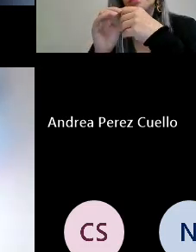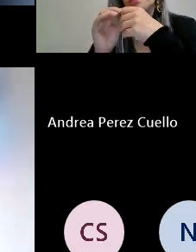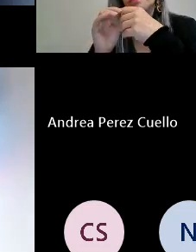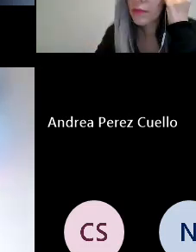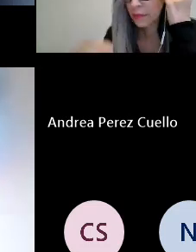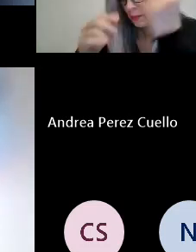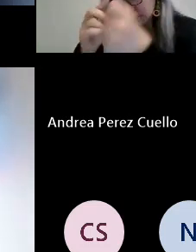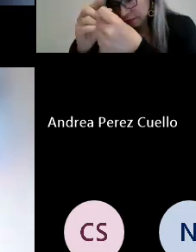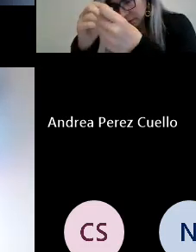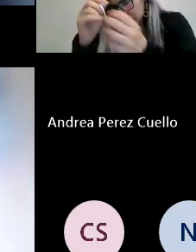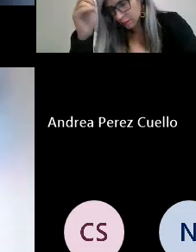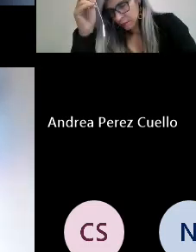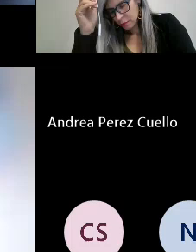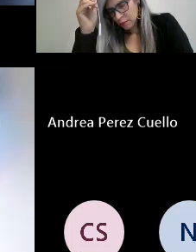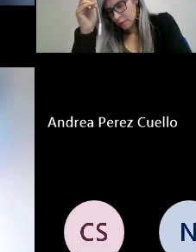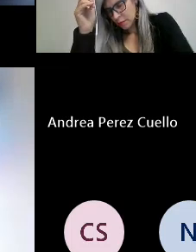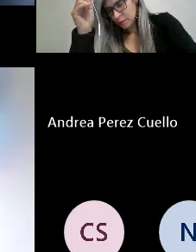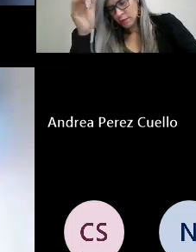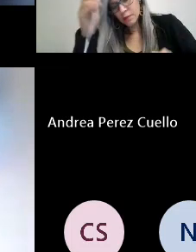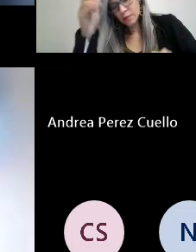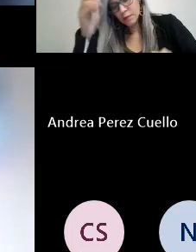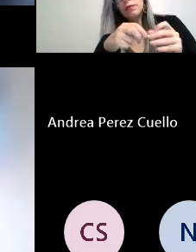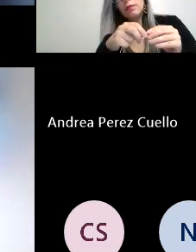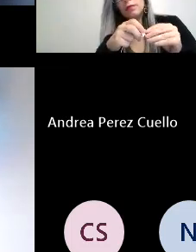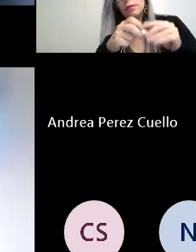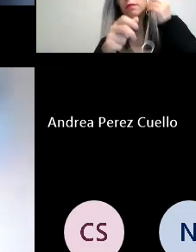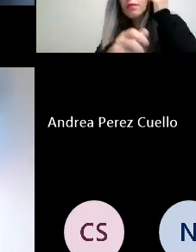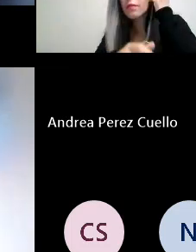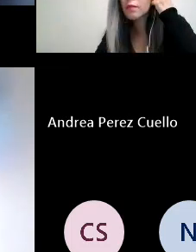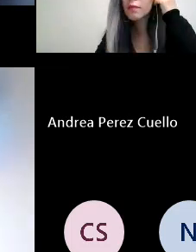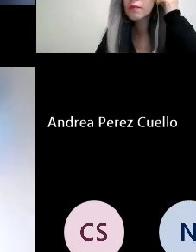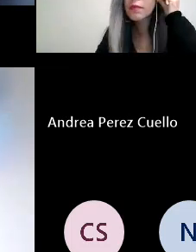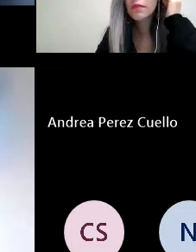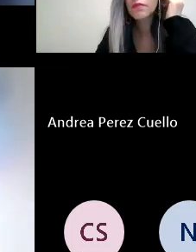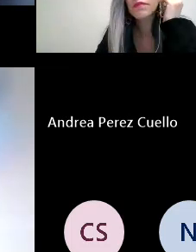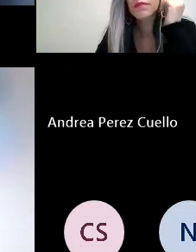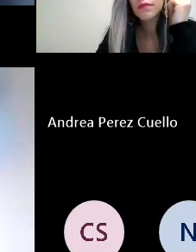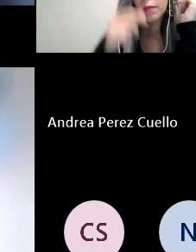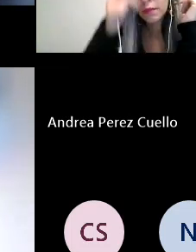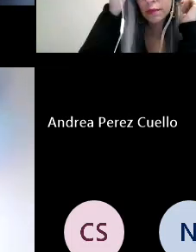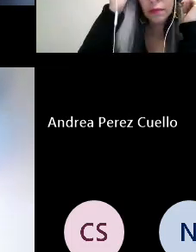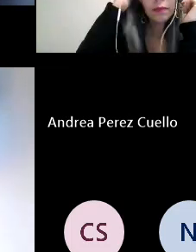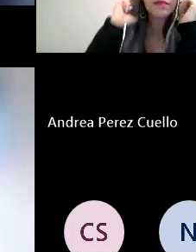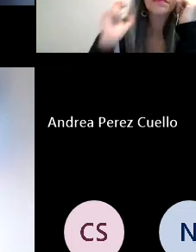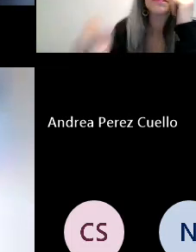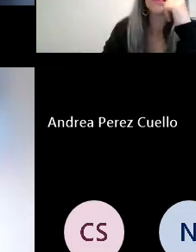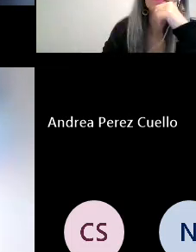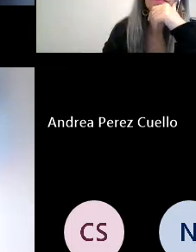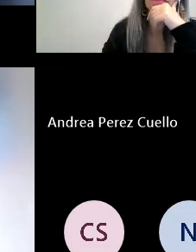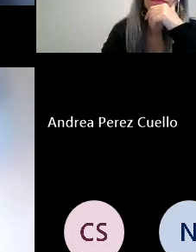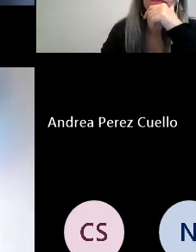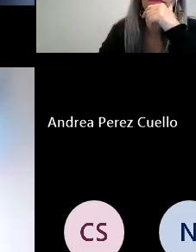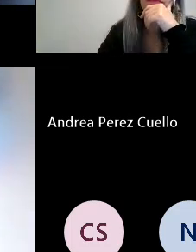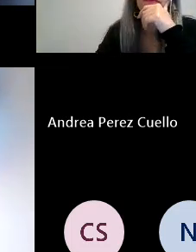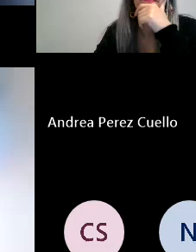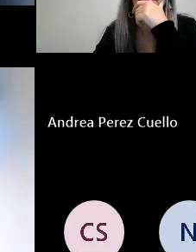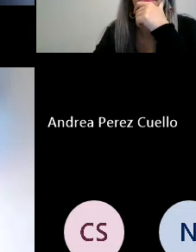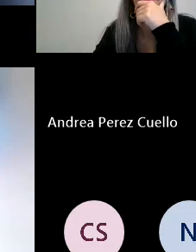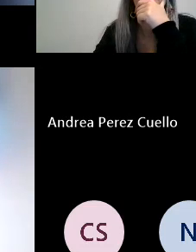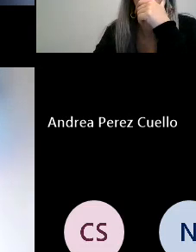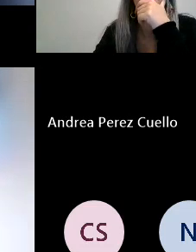Claro, o sea, en el minuto que nosotros realizamos el TEC, o sea, el PAEC, junto con el apoderado y todo, queda